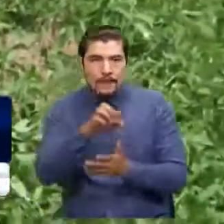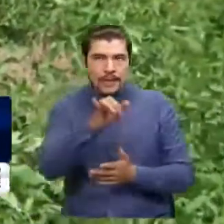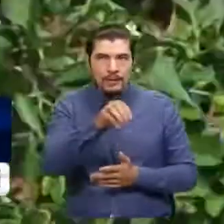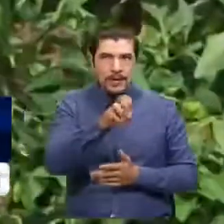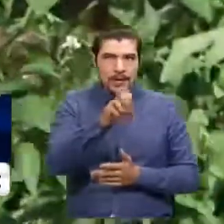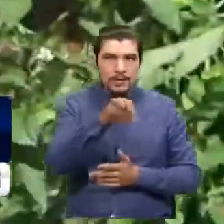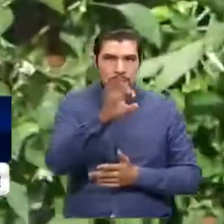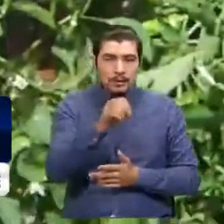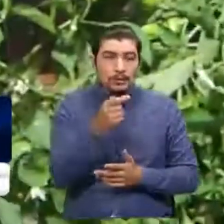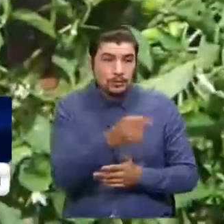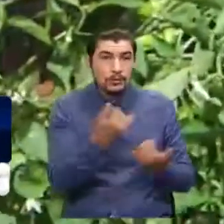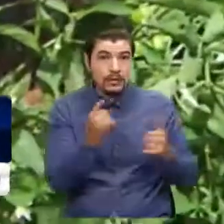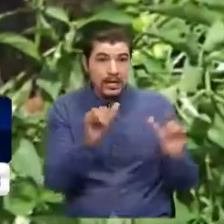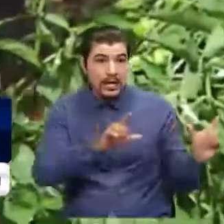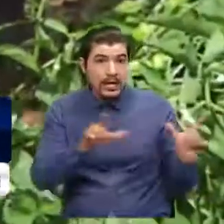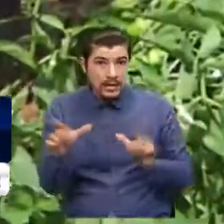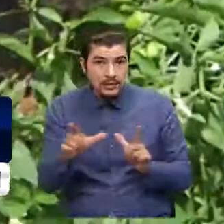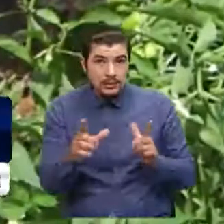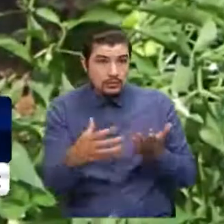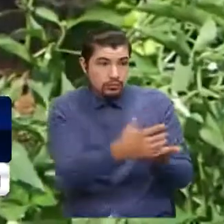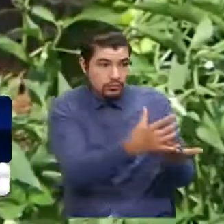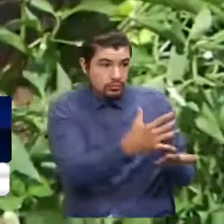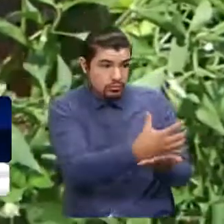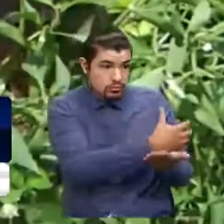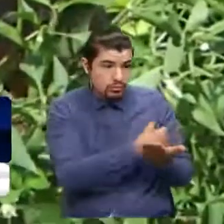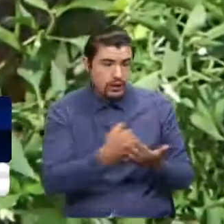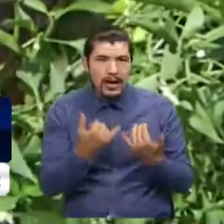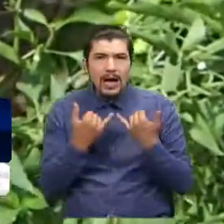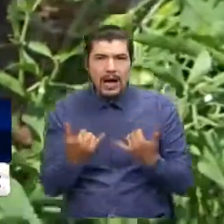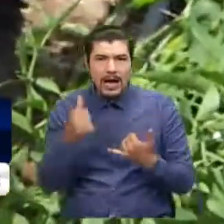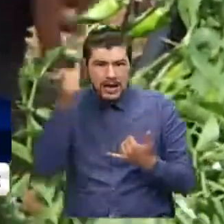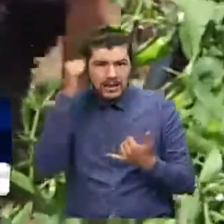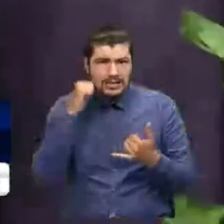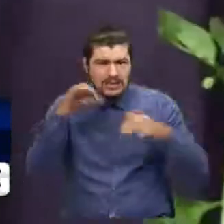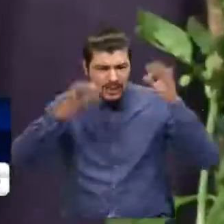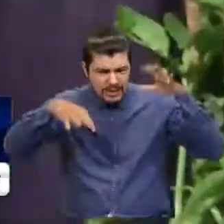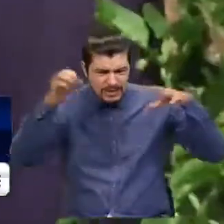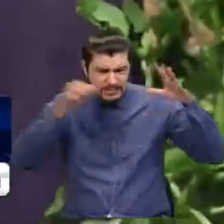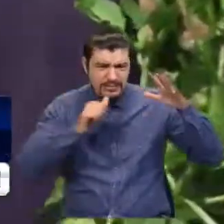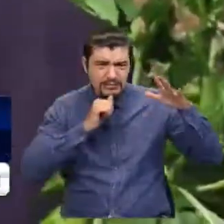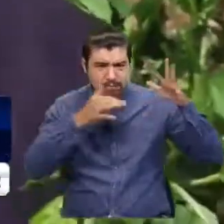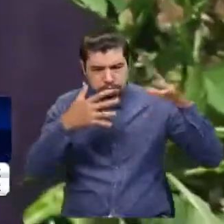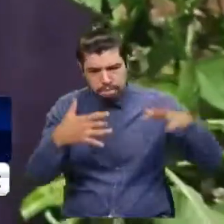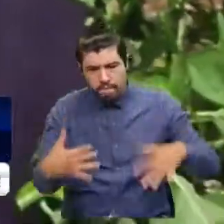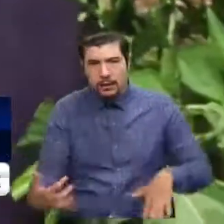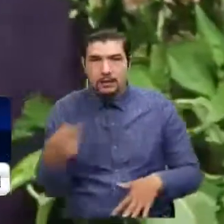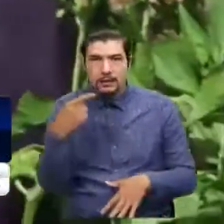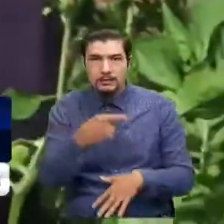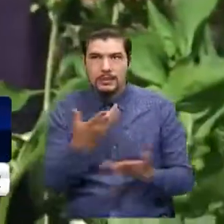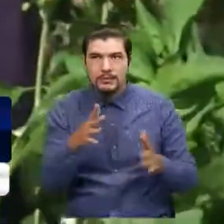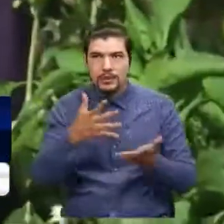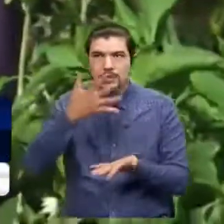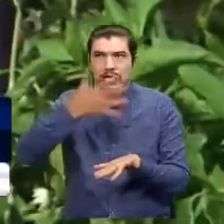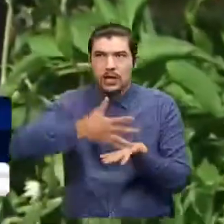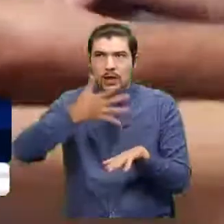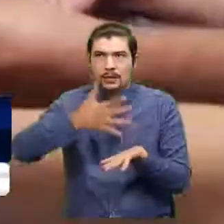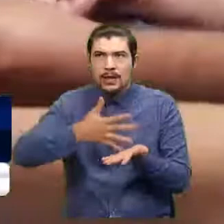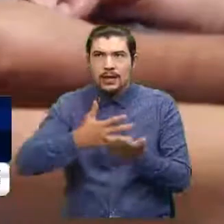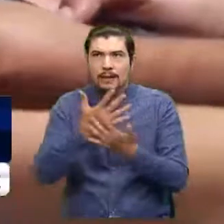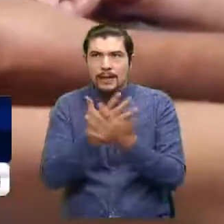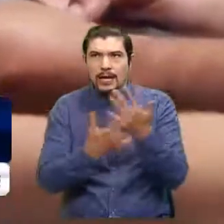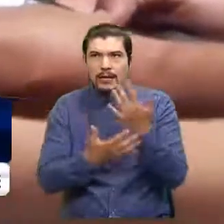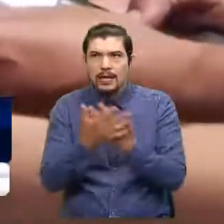cosecha se perdieron generando una gran afectación para los productores en promedio tenía de cinco mil matas de de pimentones como